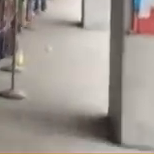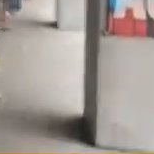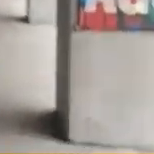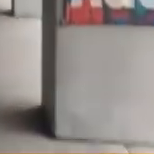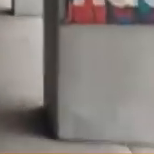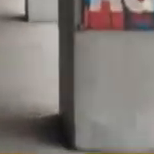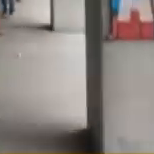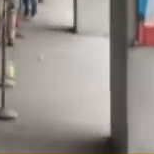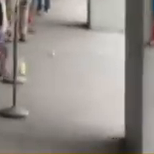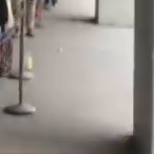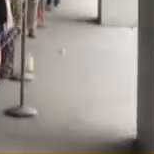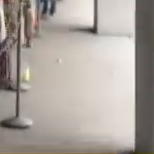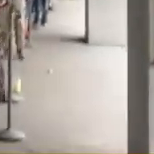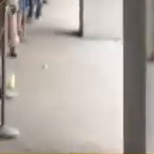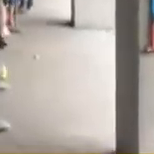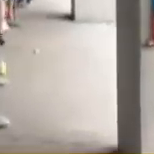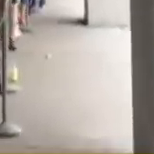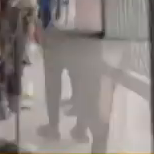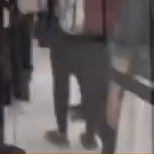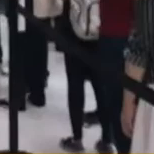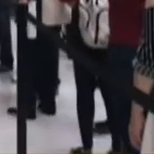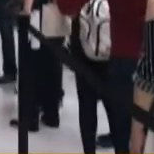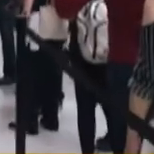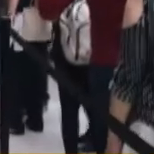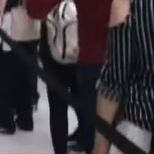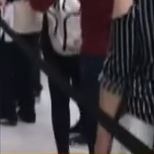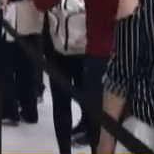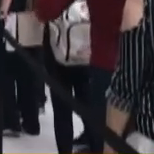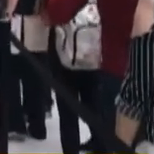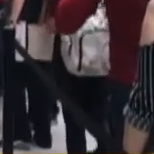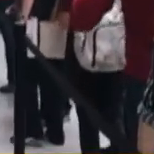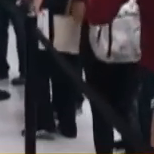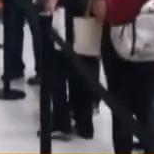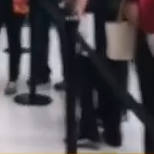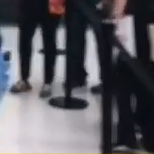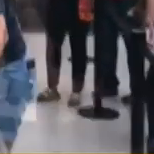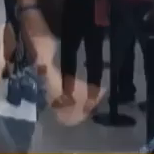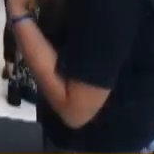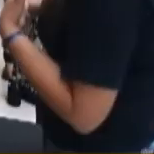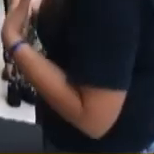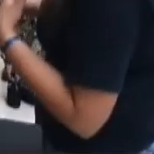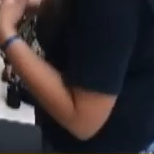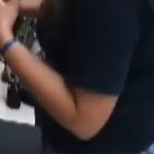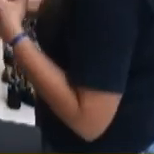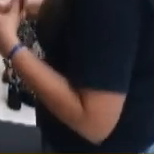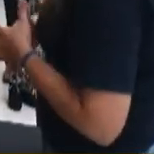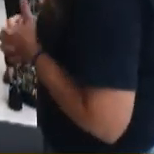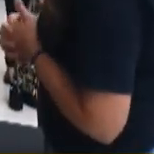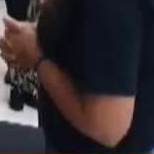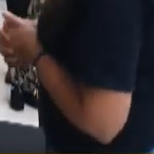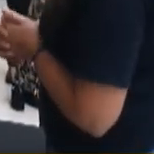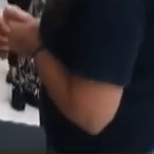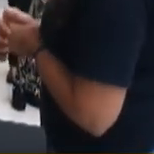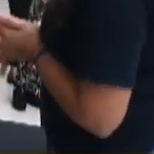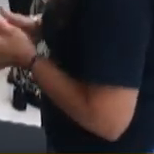Cientos de personas se dieron cita en la Galería de Arte de Ontario para conocer al director mexicano Guillermo del Toro.